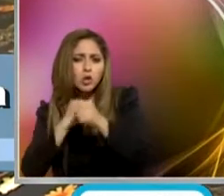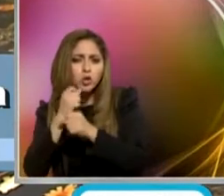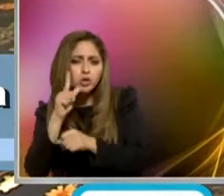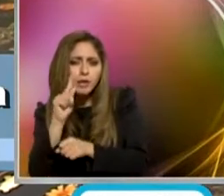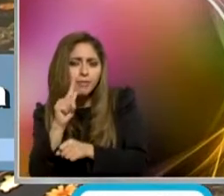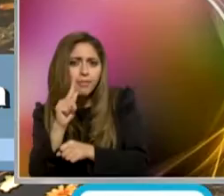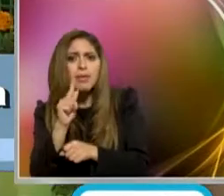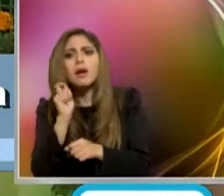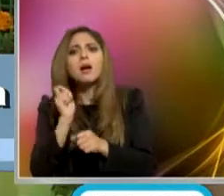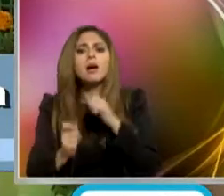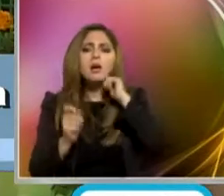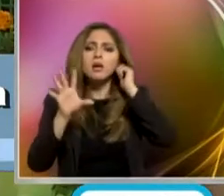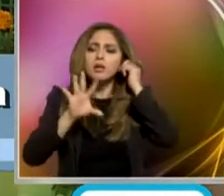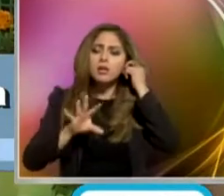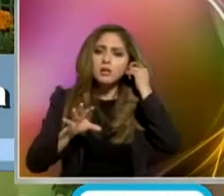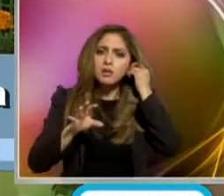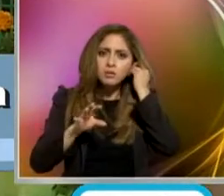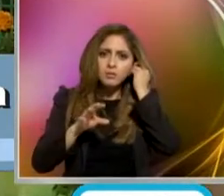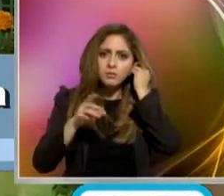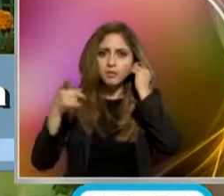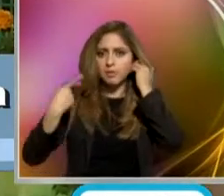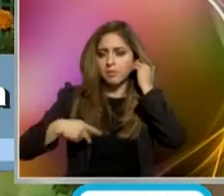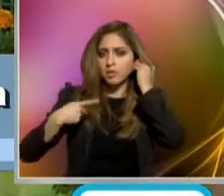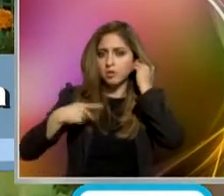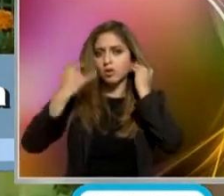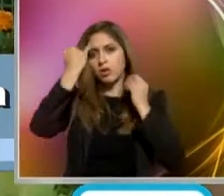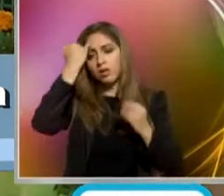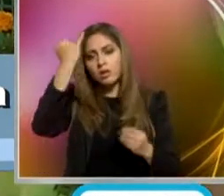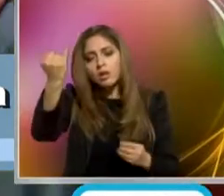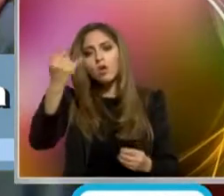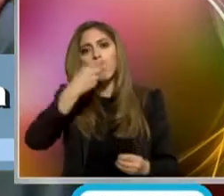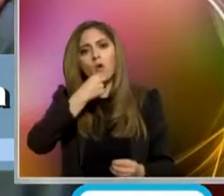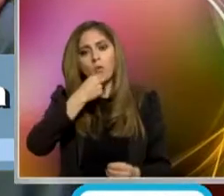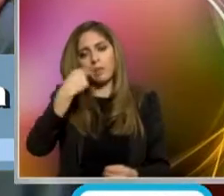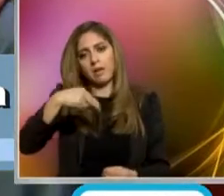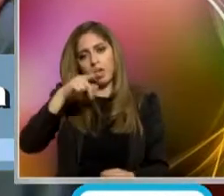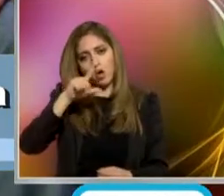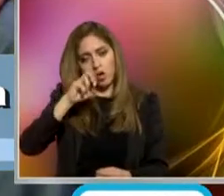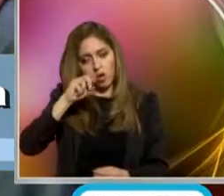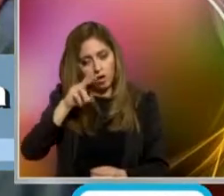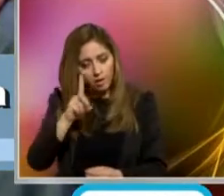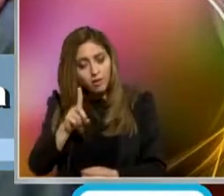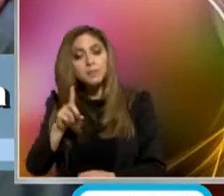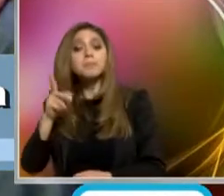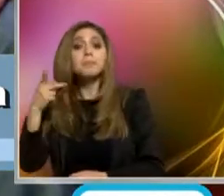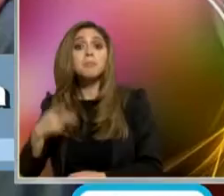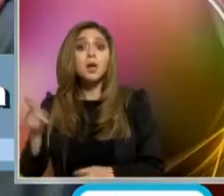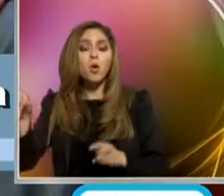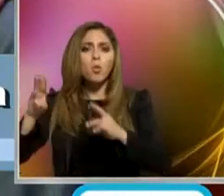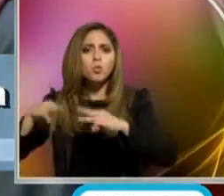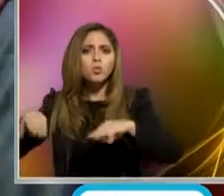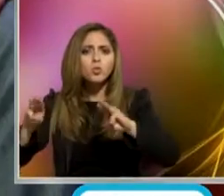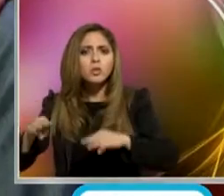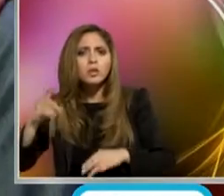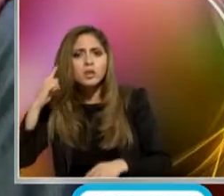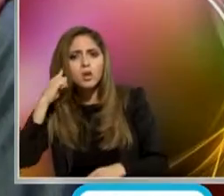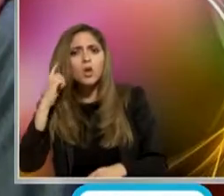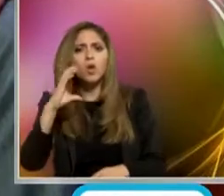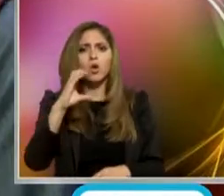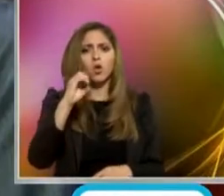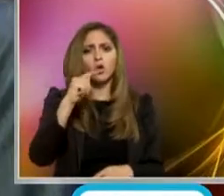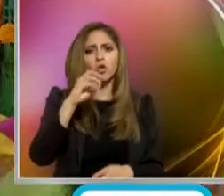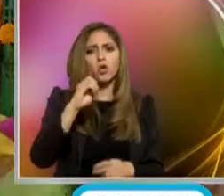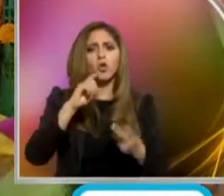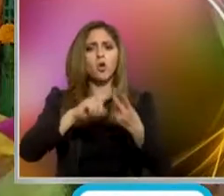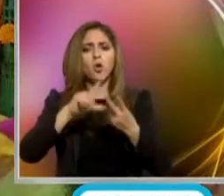bueno, que ya venía leyendo este tipo de autores como Lord Byron, pero ya en la música escuchaban a los Cocteau Twins,